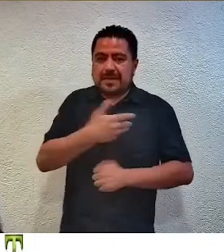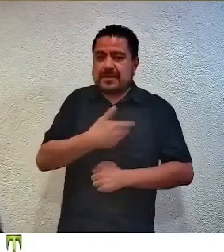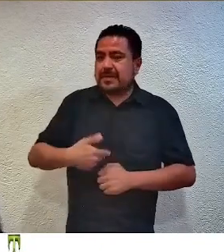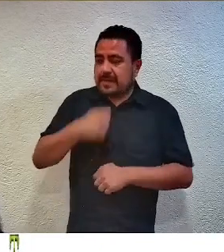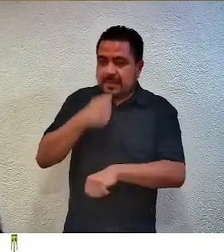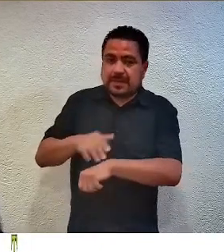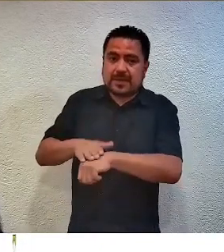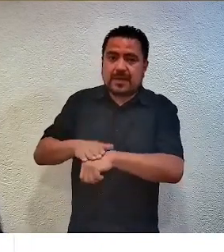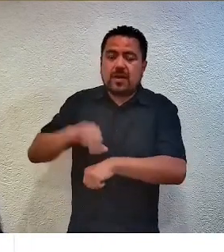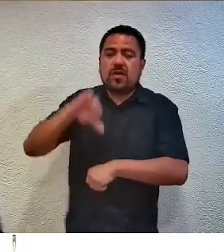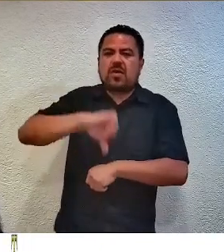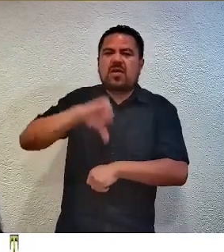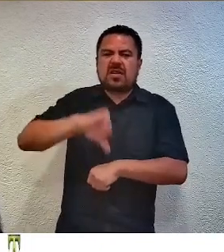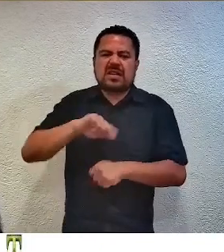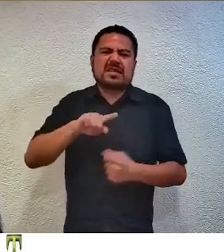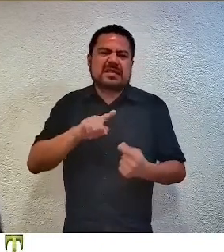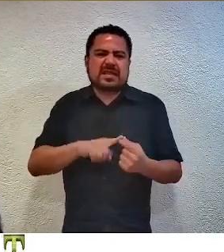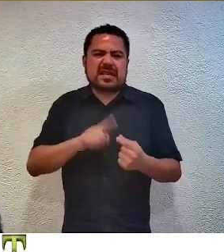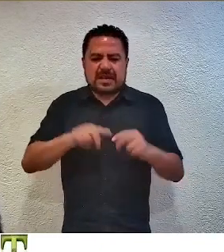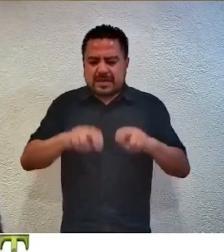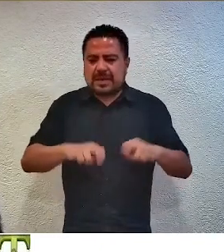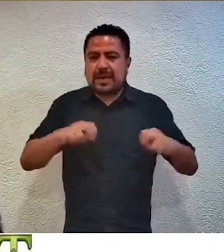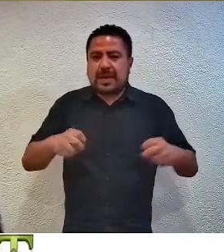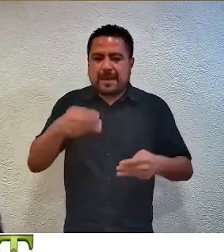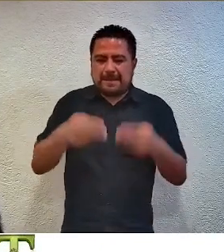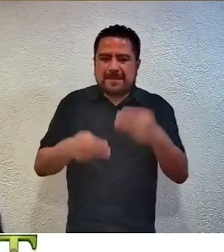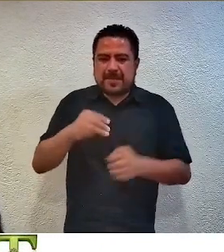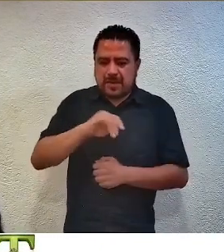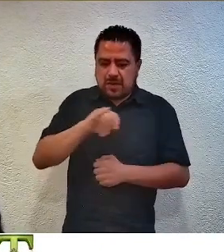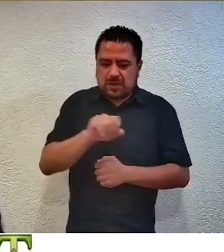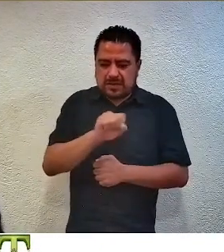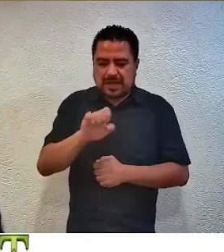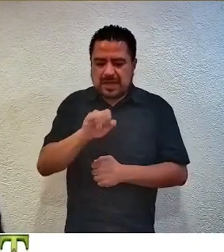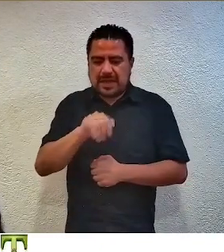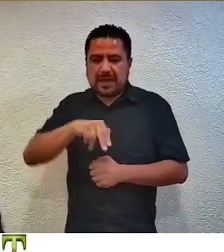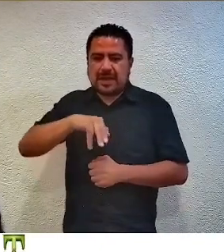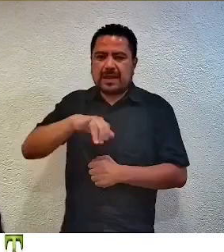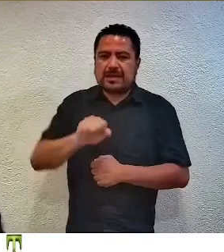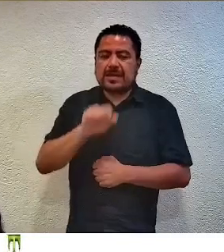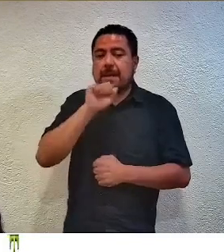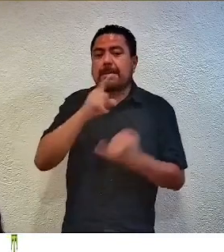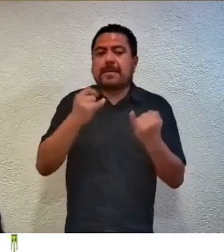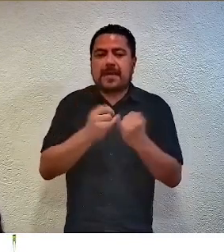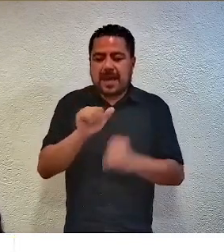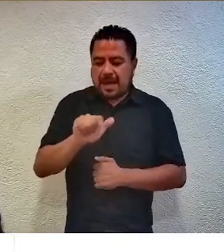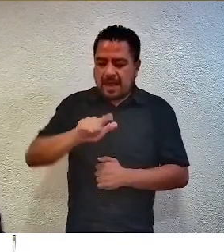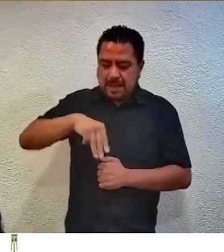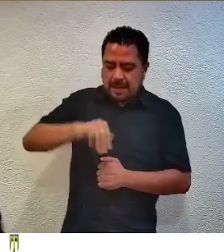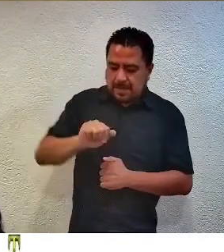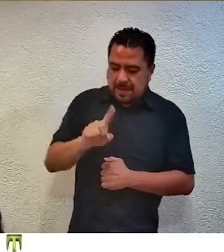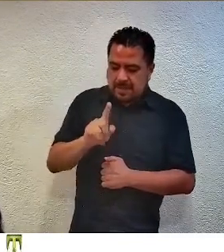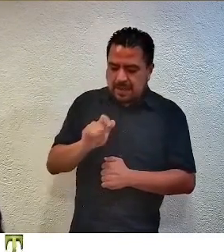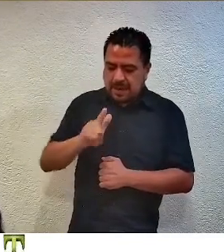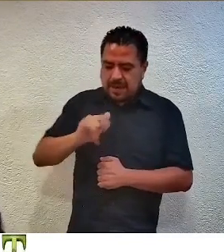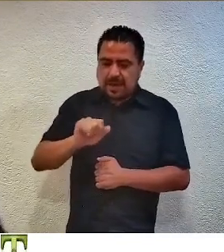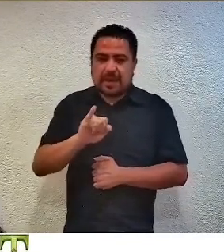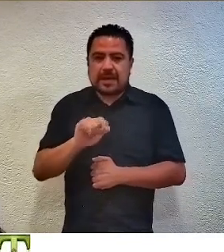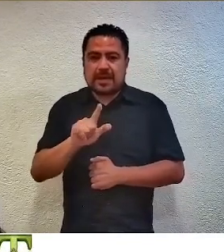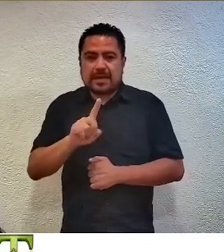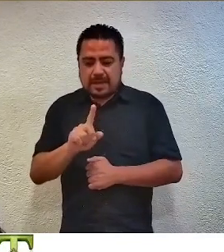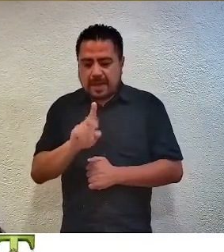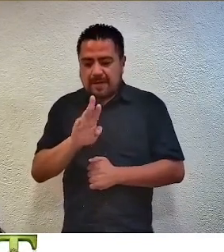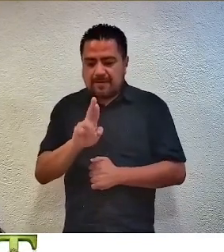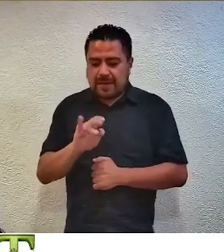que además de usted se encuentran en esta sala de pleno el magistrado José Inés Betancur Salgado y las magistradas Almadelia Eugenia Alcaraz e Hilda Rosa Delgado